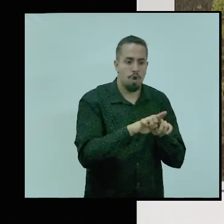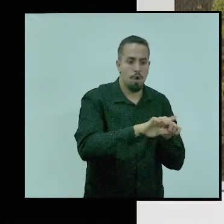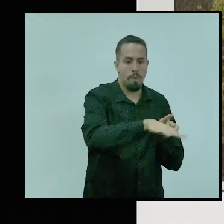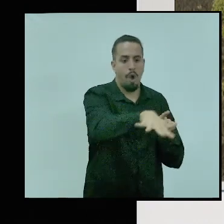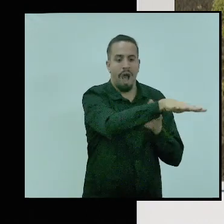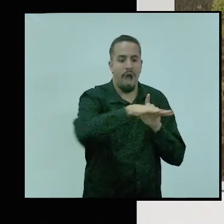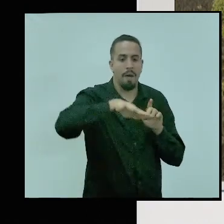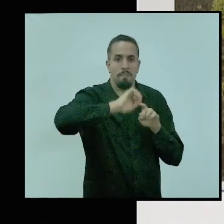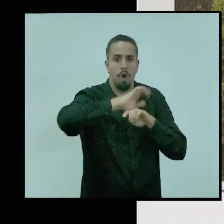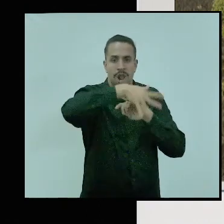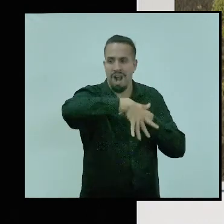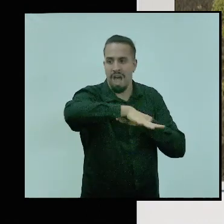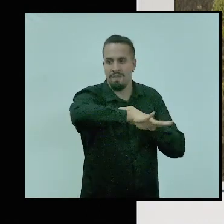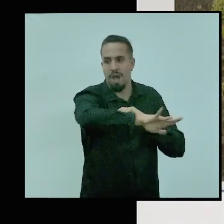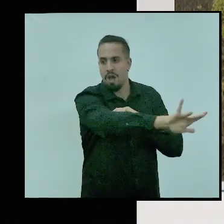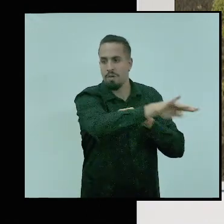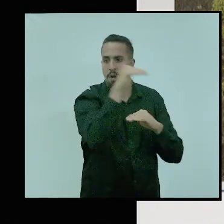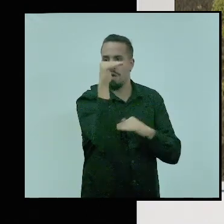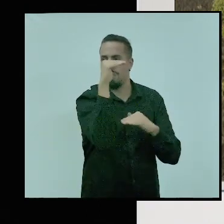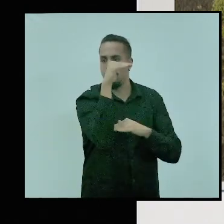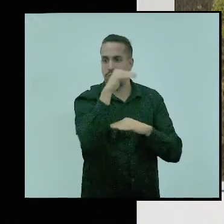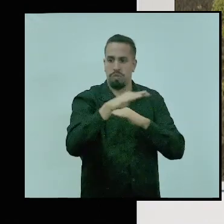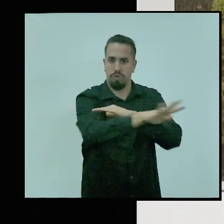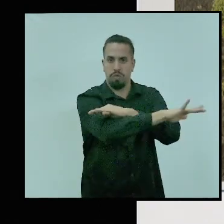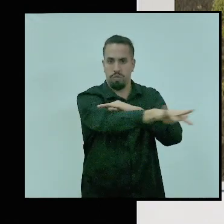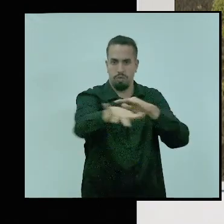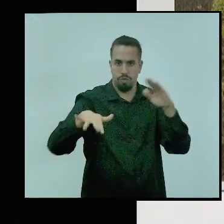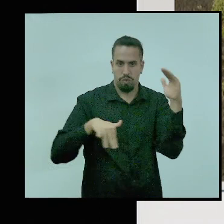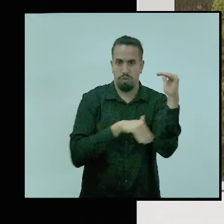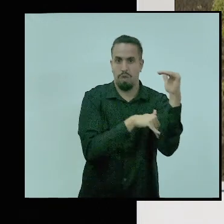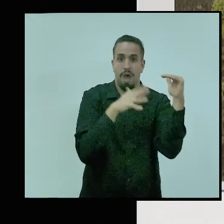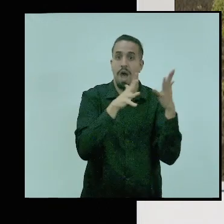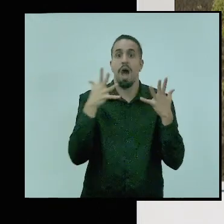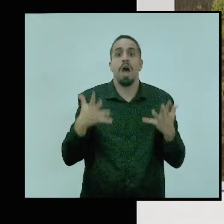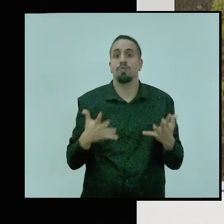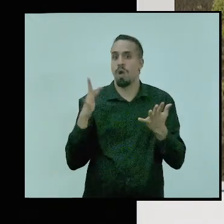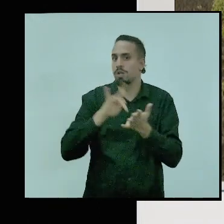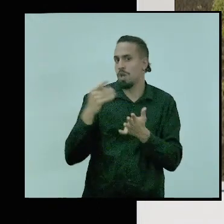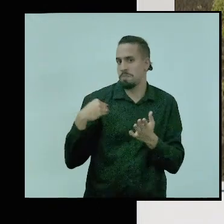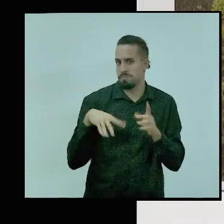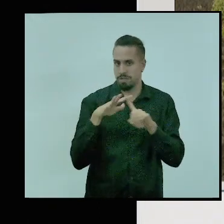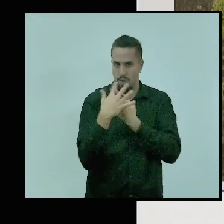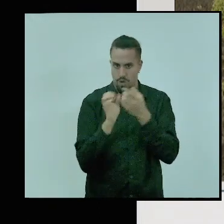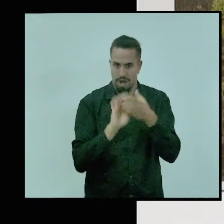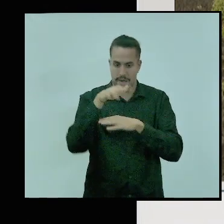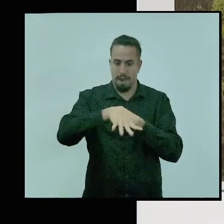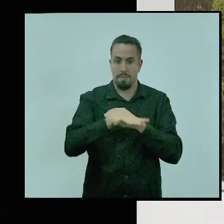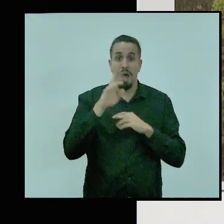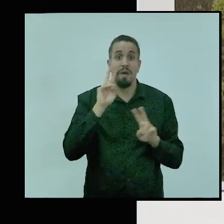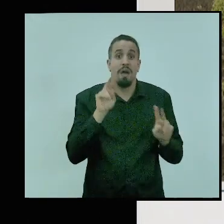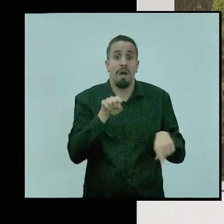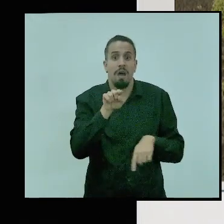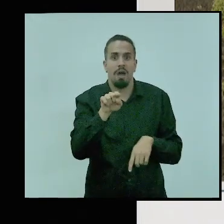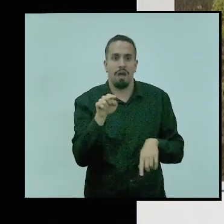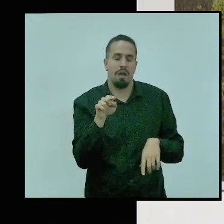lava, que es exactamente un poco lo que está haciendo ahora en el volcán de La Palma, y cómo quedó como un elemento cultural y